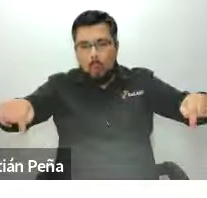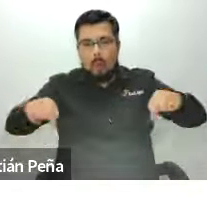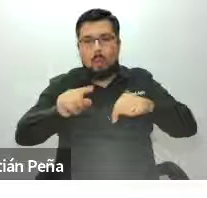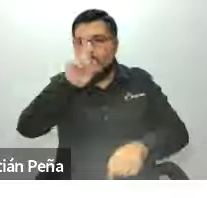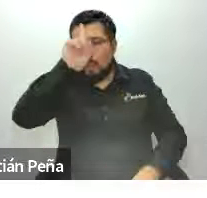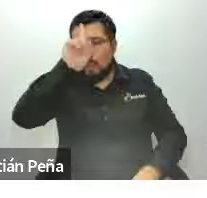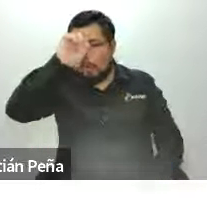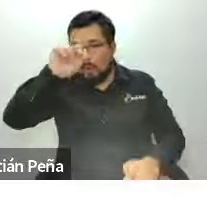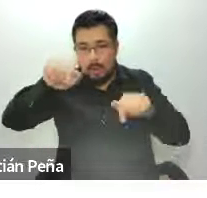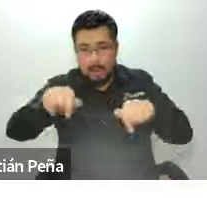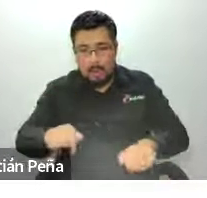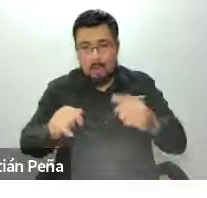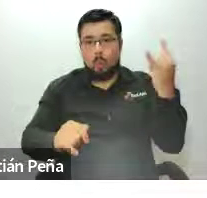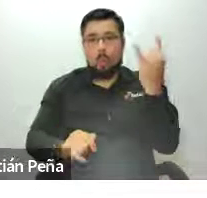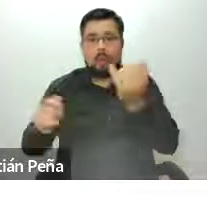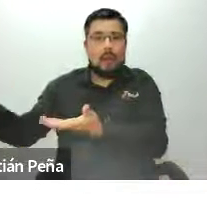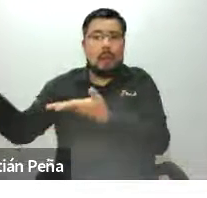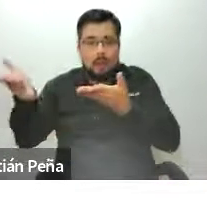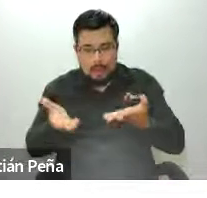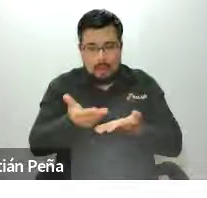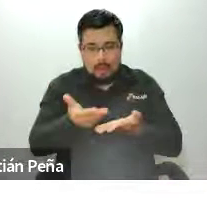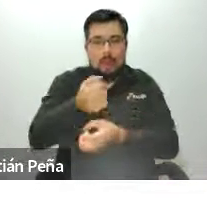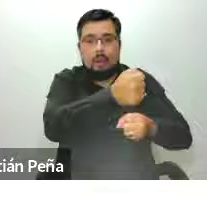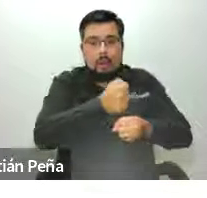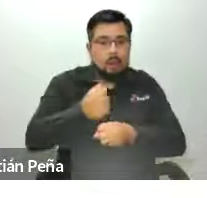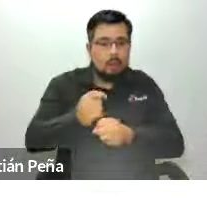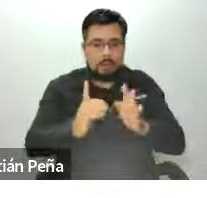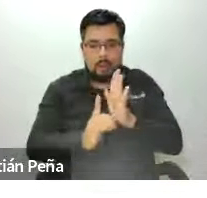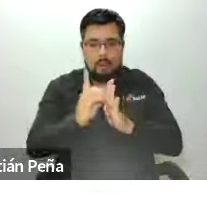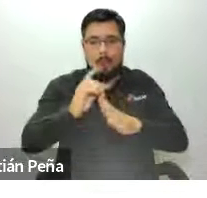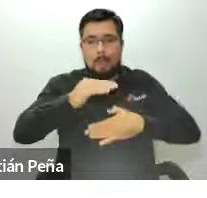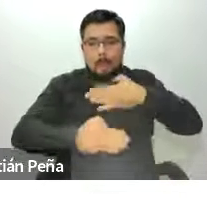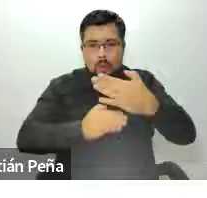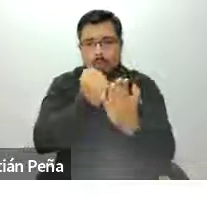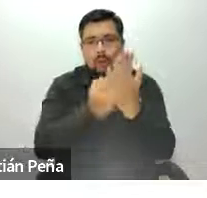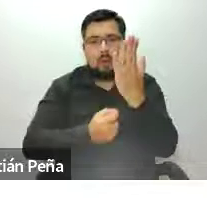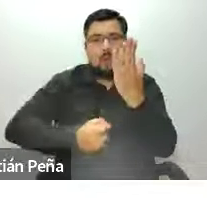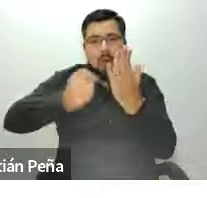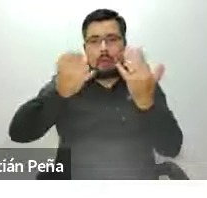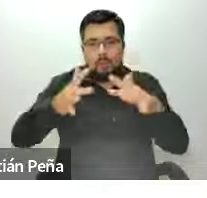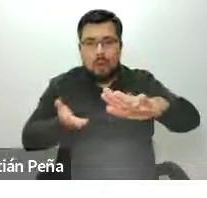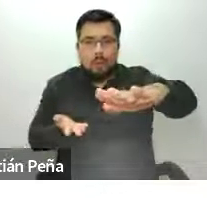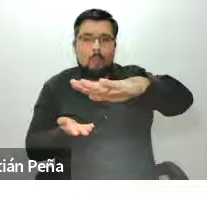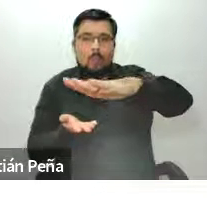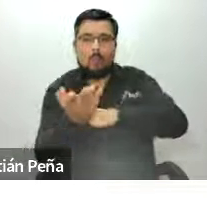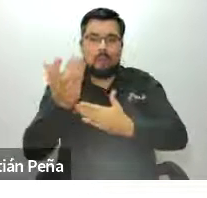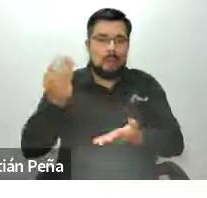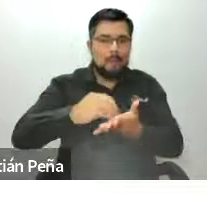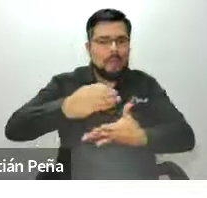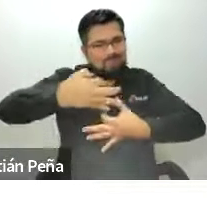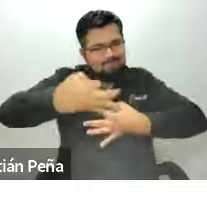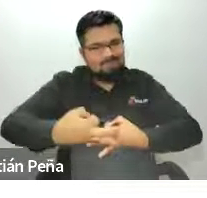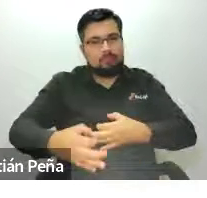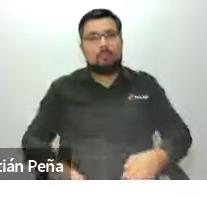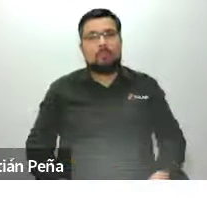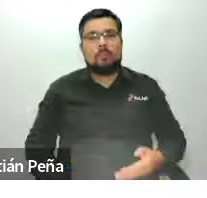y trabajaron desarrollando un proceso ya de validación frente a una propuesta mucho ya más consolidada, ¿no? Y por último,